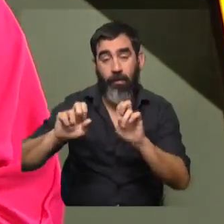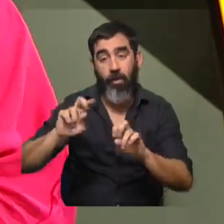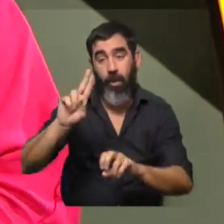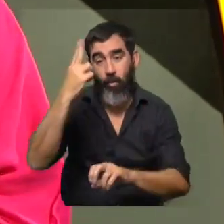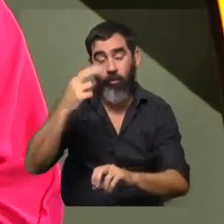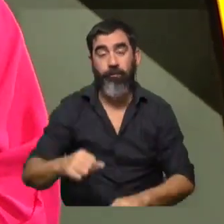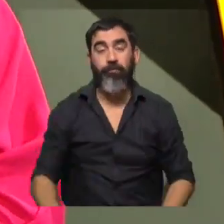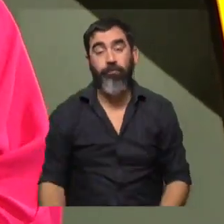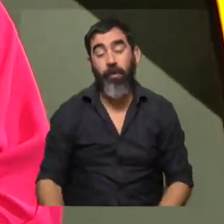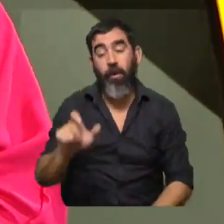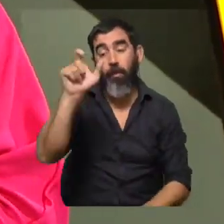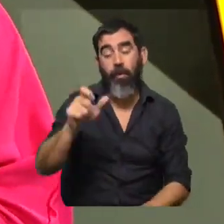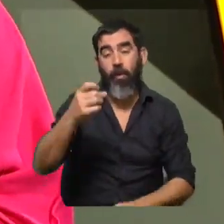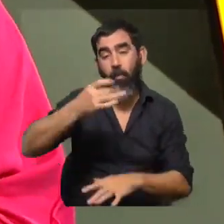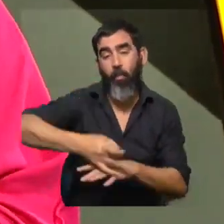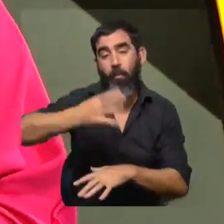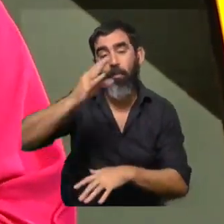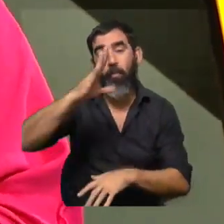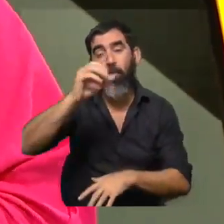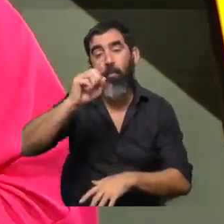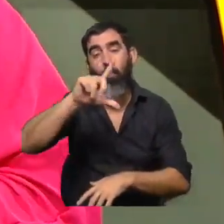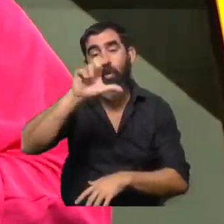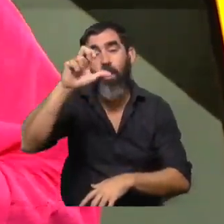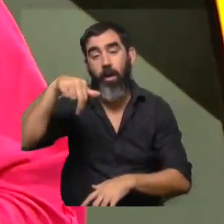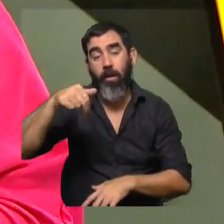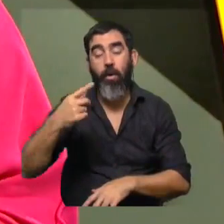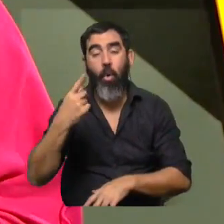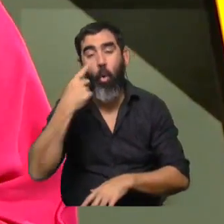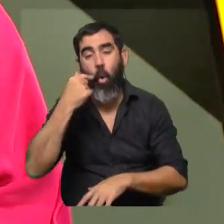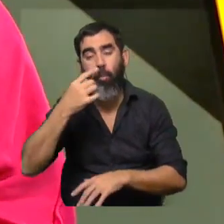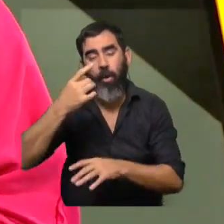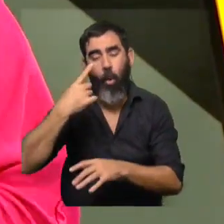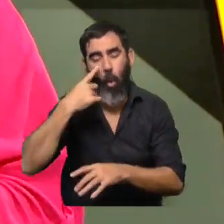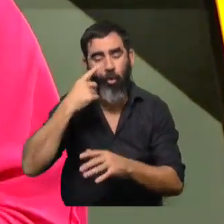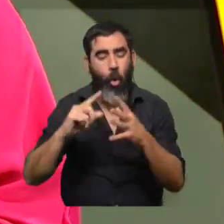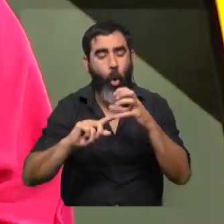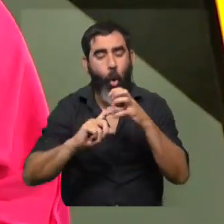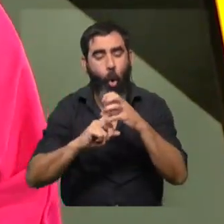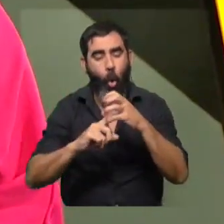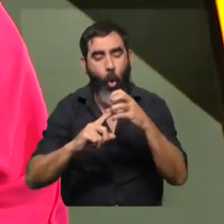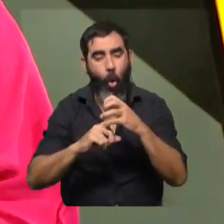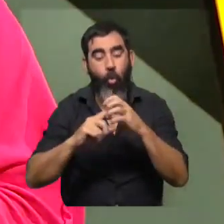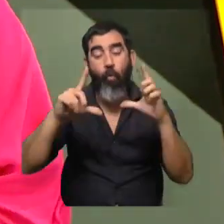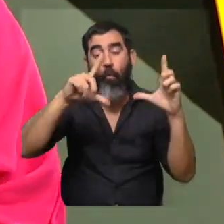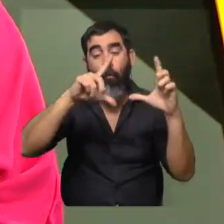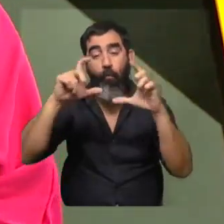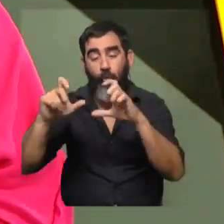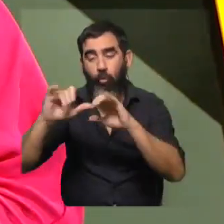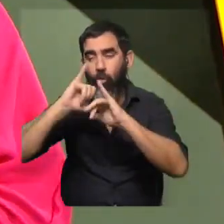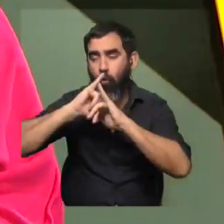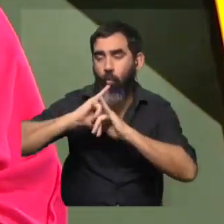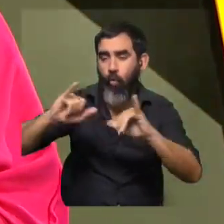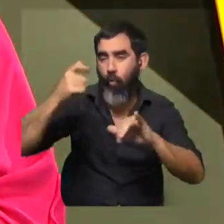o sea que es experta en polen. Alejandro Sequeira es expertísimo en hongos y fotógrafo además y divulgador.